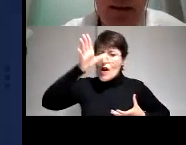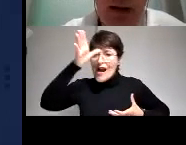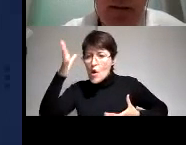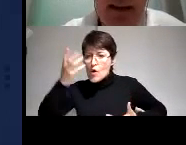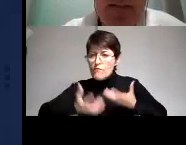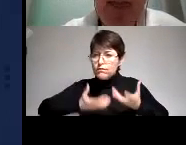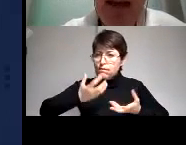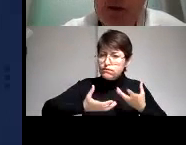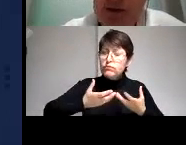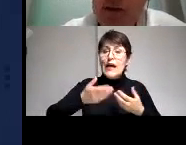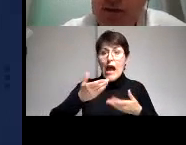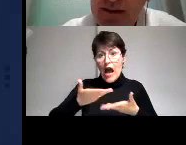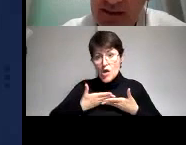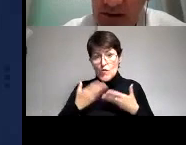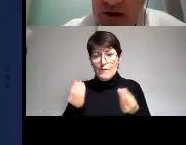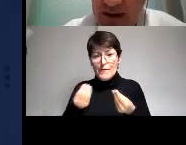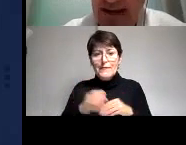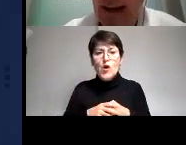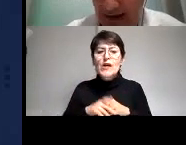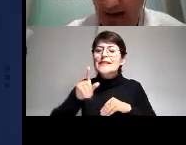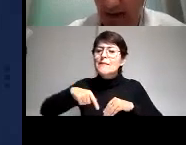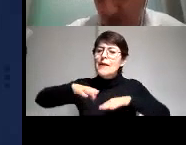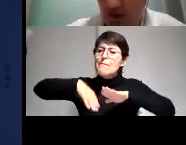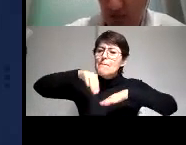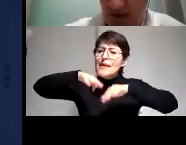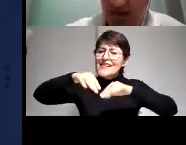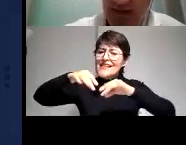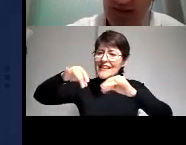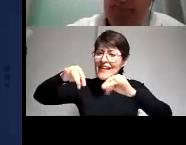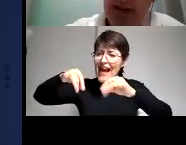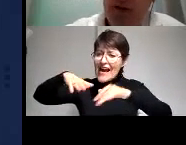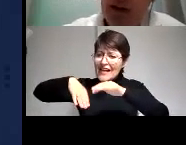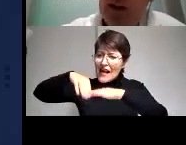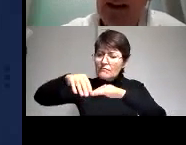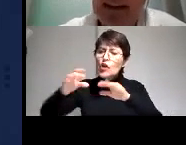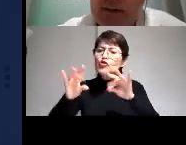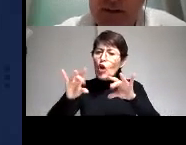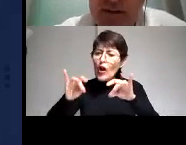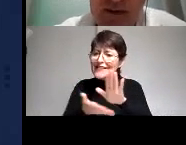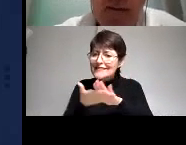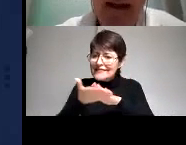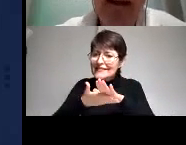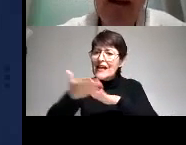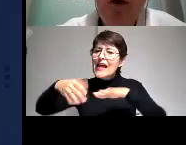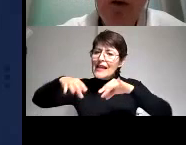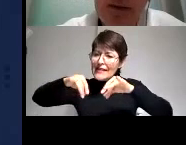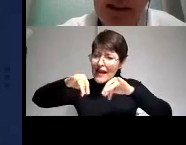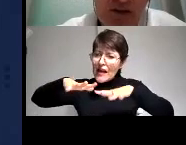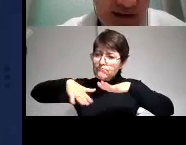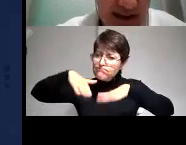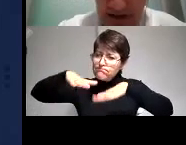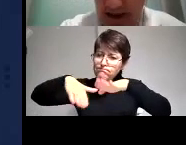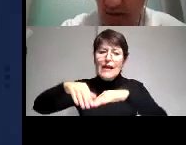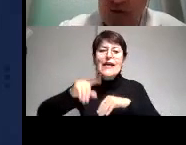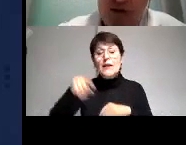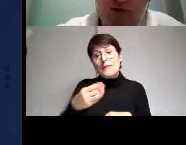puede ir de maravilla. El contacto de los pies descalzos con la tierra, el contacto específicamente de la piel con iones negativos también puede ir bien. Una alimentación